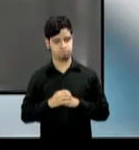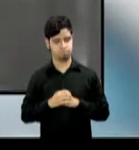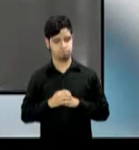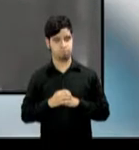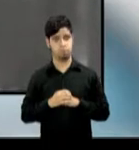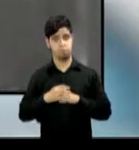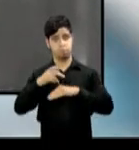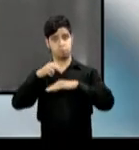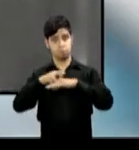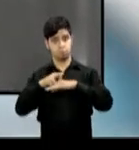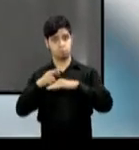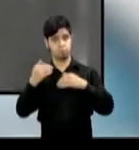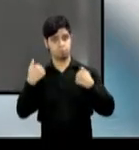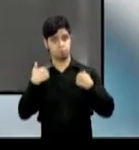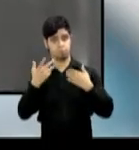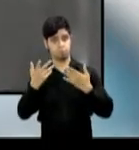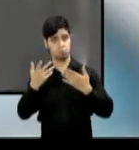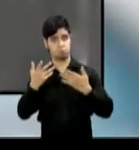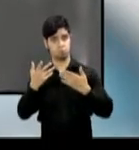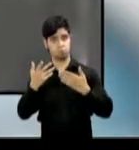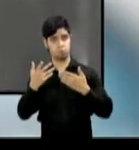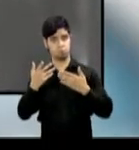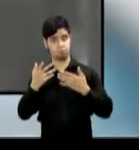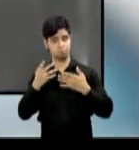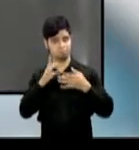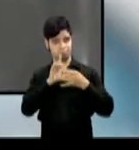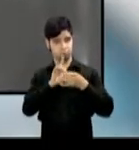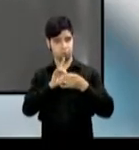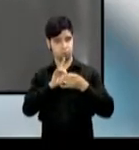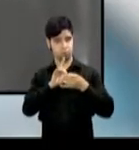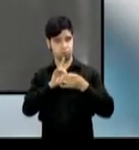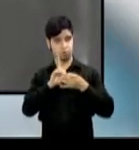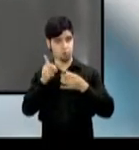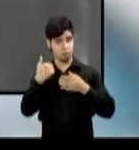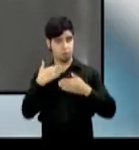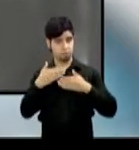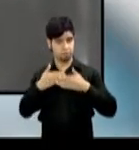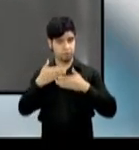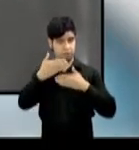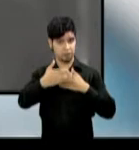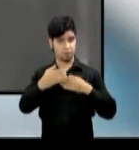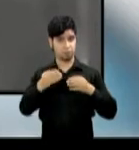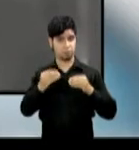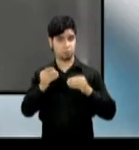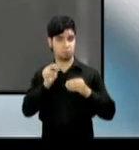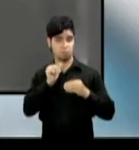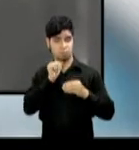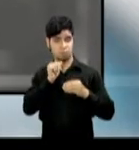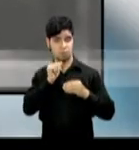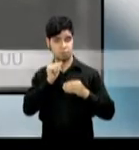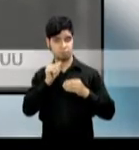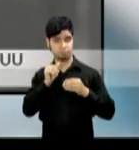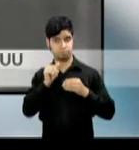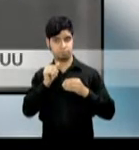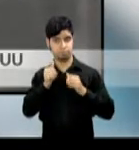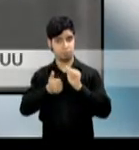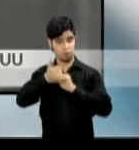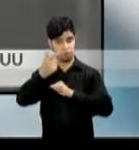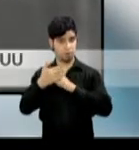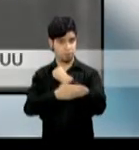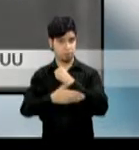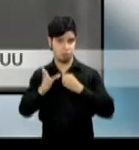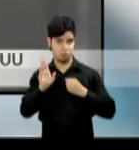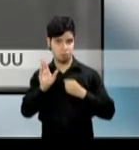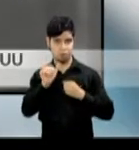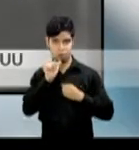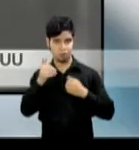su acceso principal y con unas ventajas que no tenían la mayoría de los países del mundo hasta que entraron en vigor los tratados